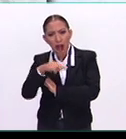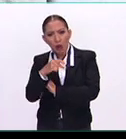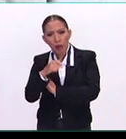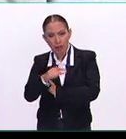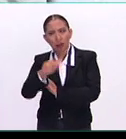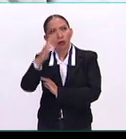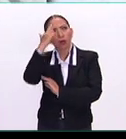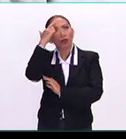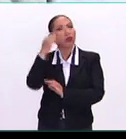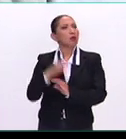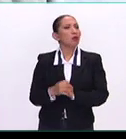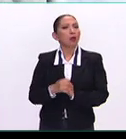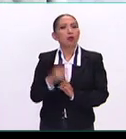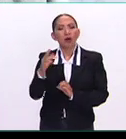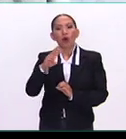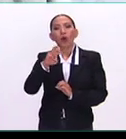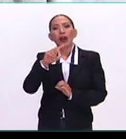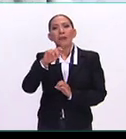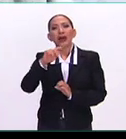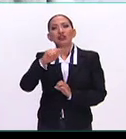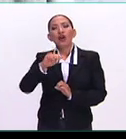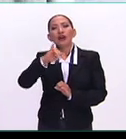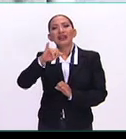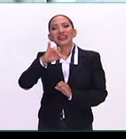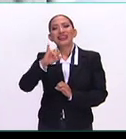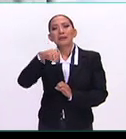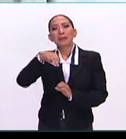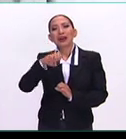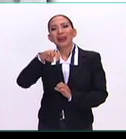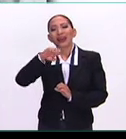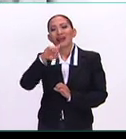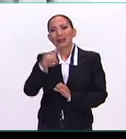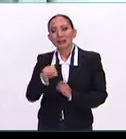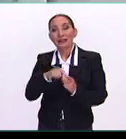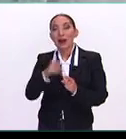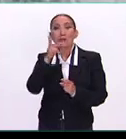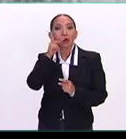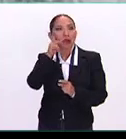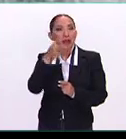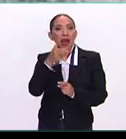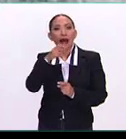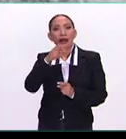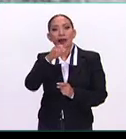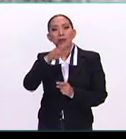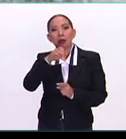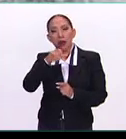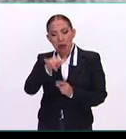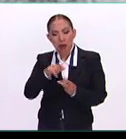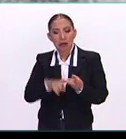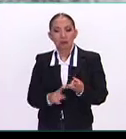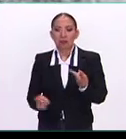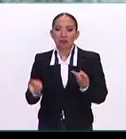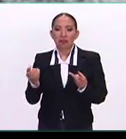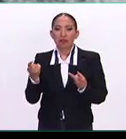yo recuerdo Huigberto Jiménez Moreno, el padre Garibay.